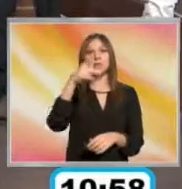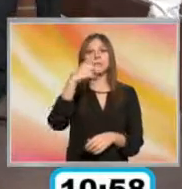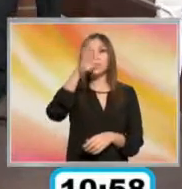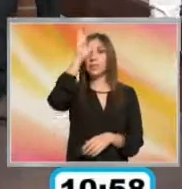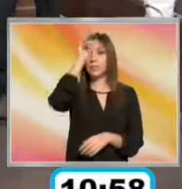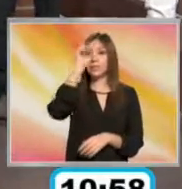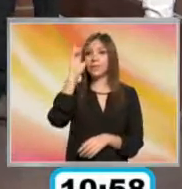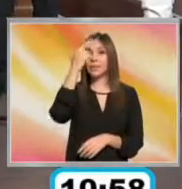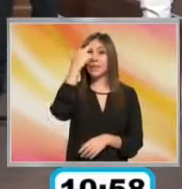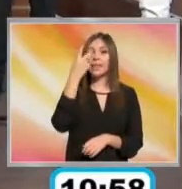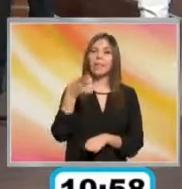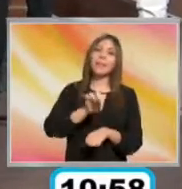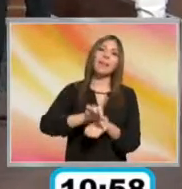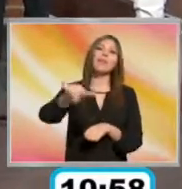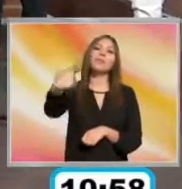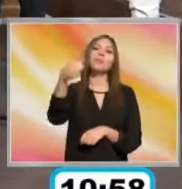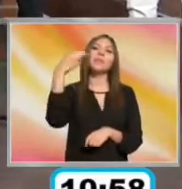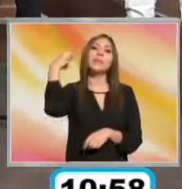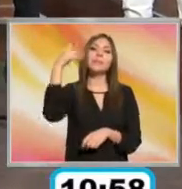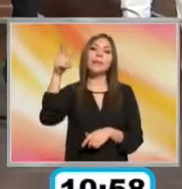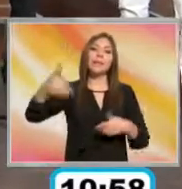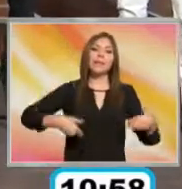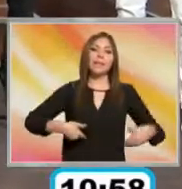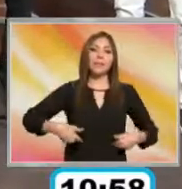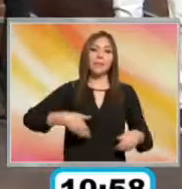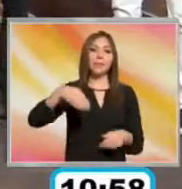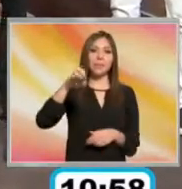este 11 de marzo en el Teatro